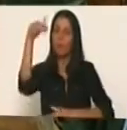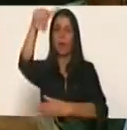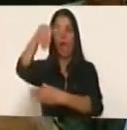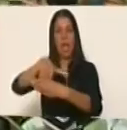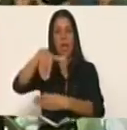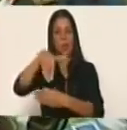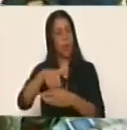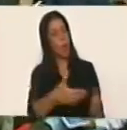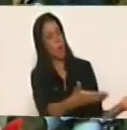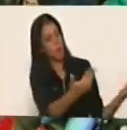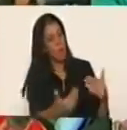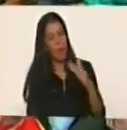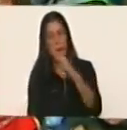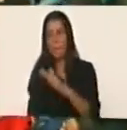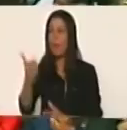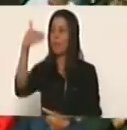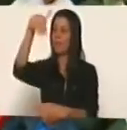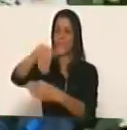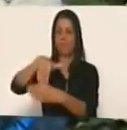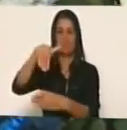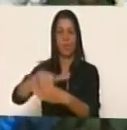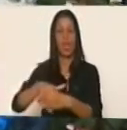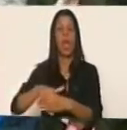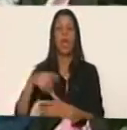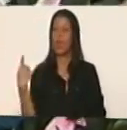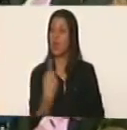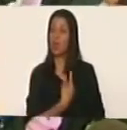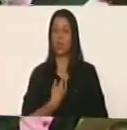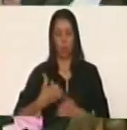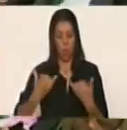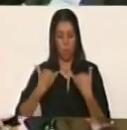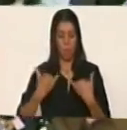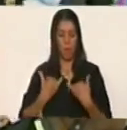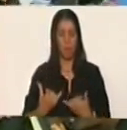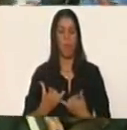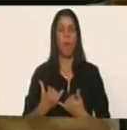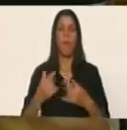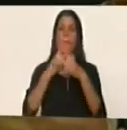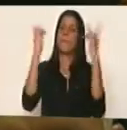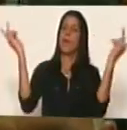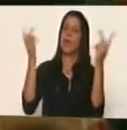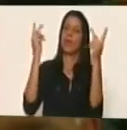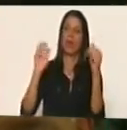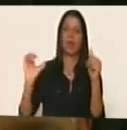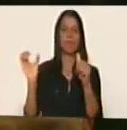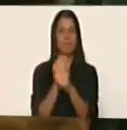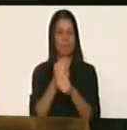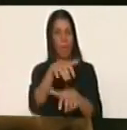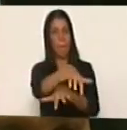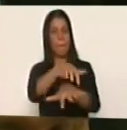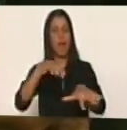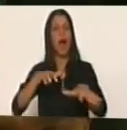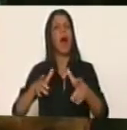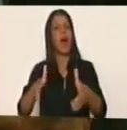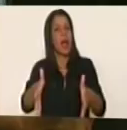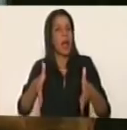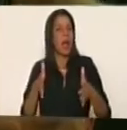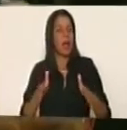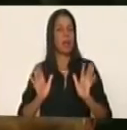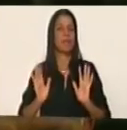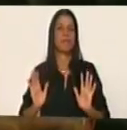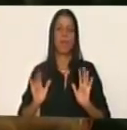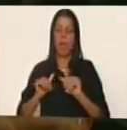electorales, vamos a medirnos, que estamos seguros que nosotros volveremos a vencer y tendremos una mayoría para